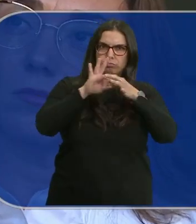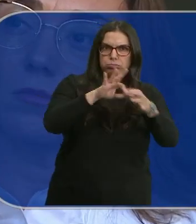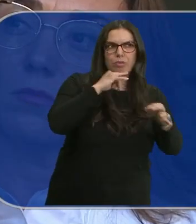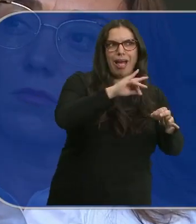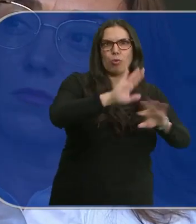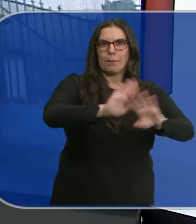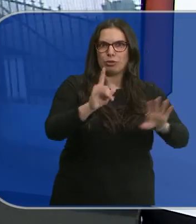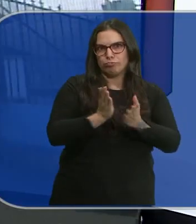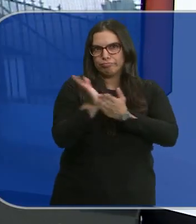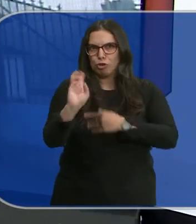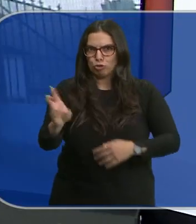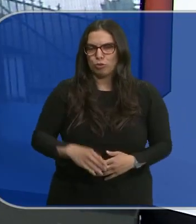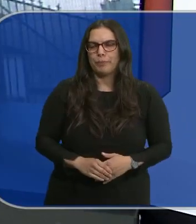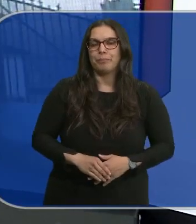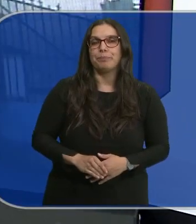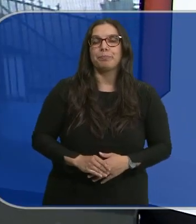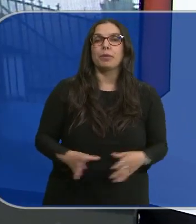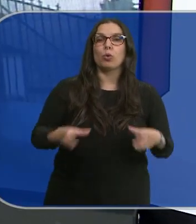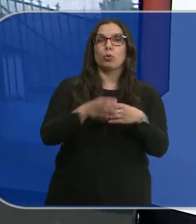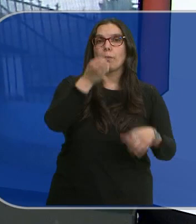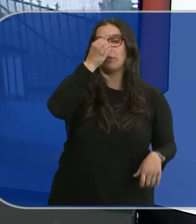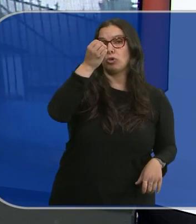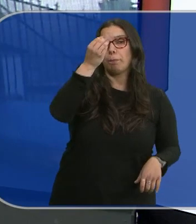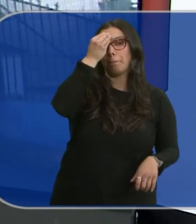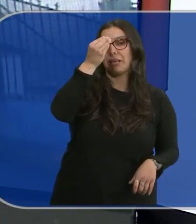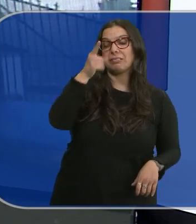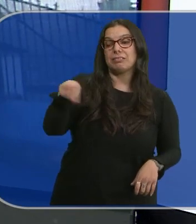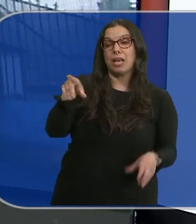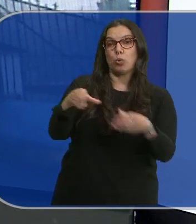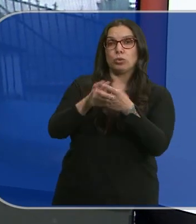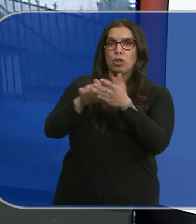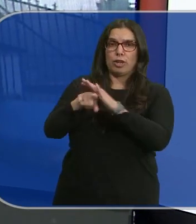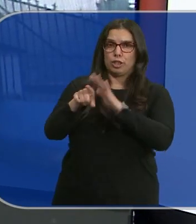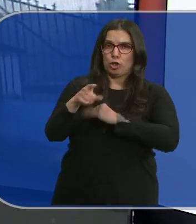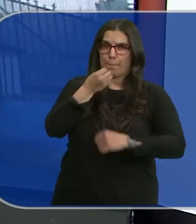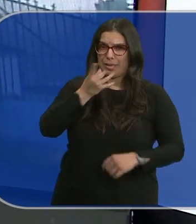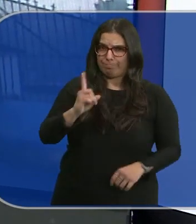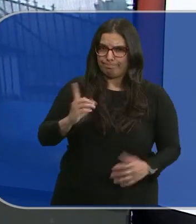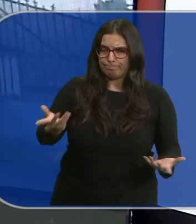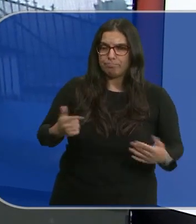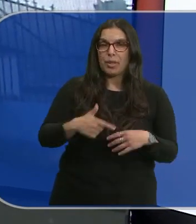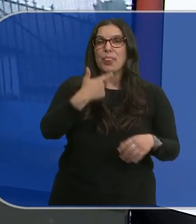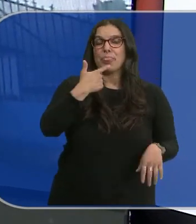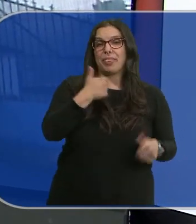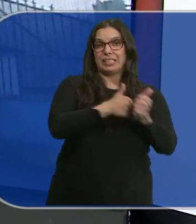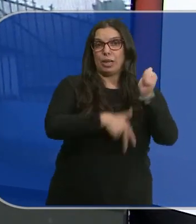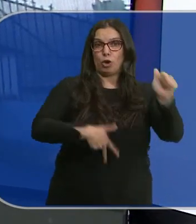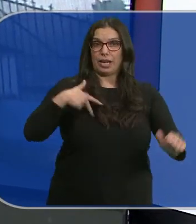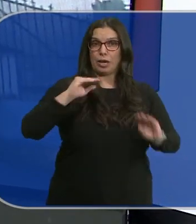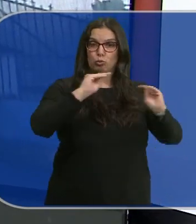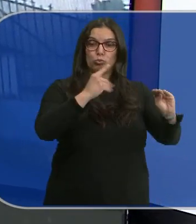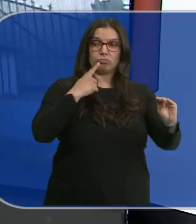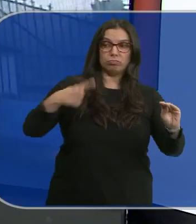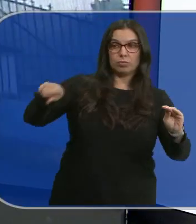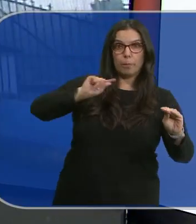azucarera. Desde el Partido Socialista consideran que la Junta no está gestionando bien esta crisis. Carlos Martínez acusa a la